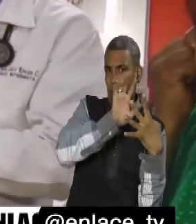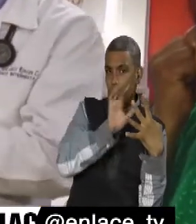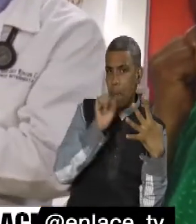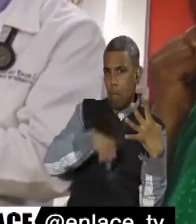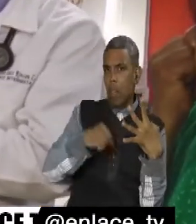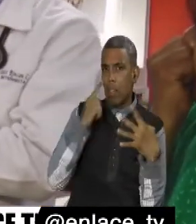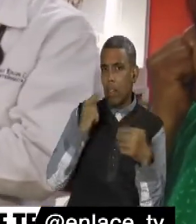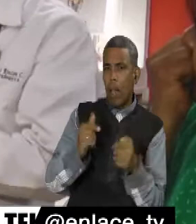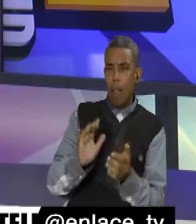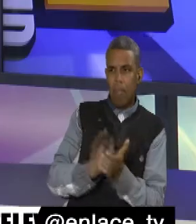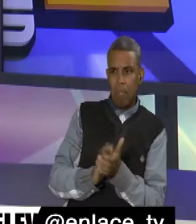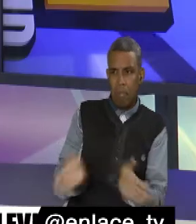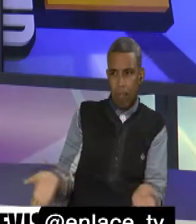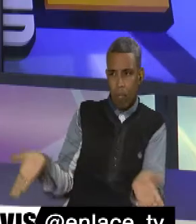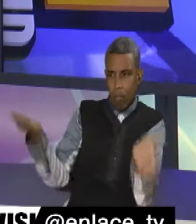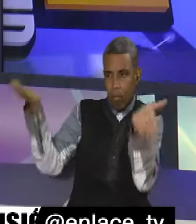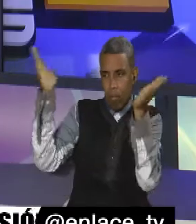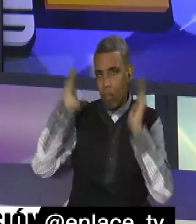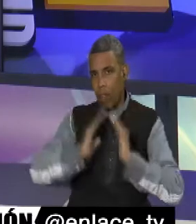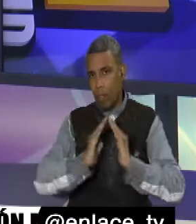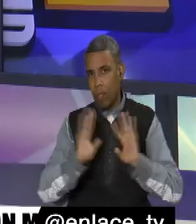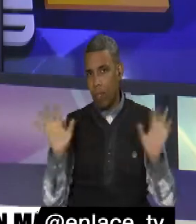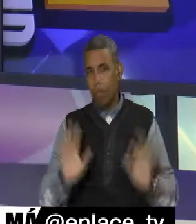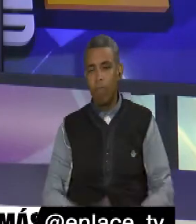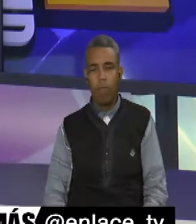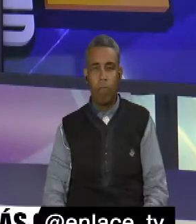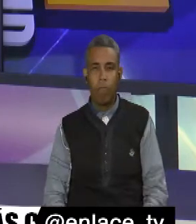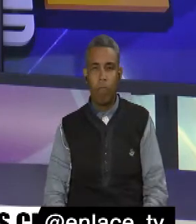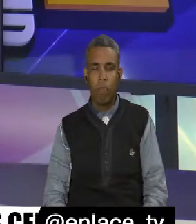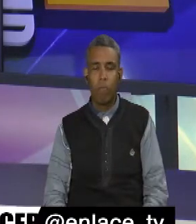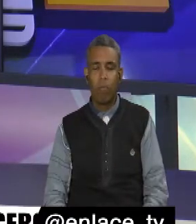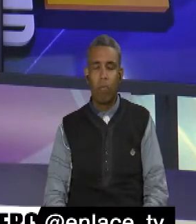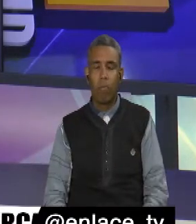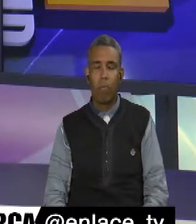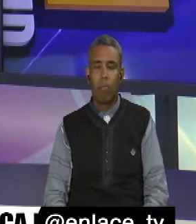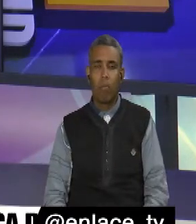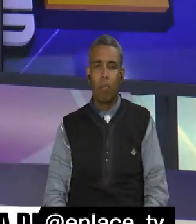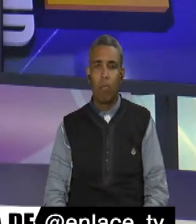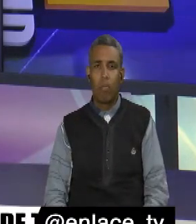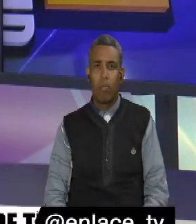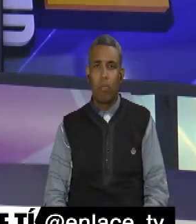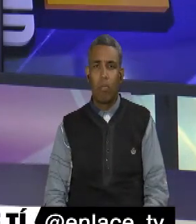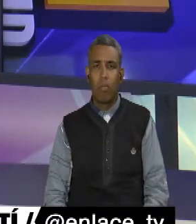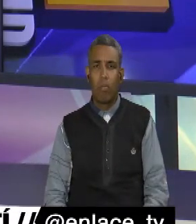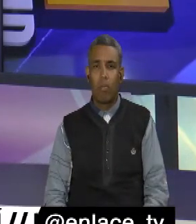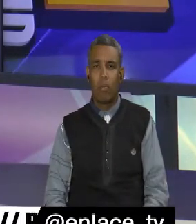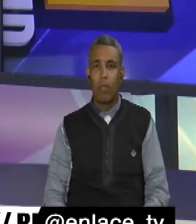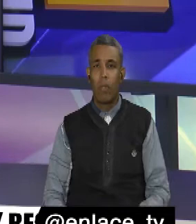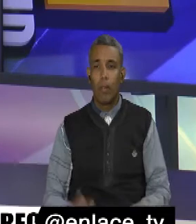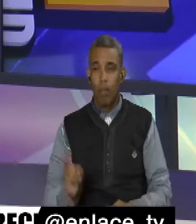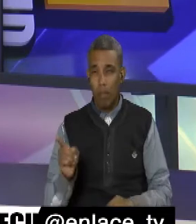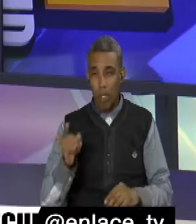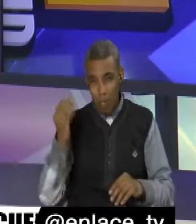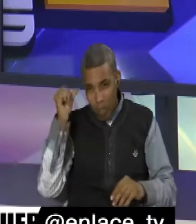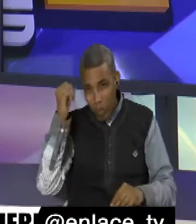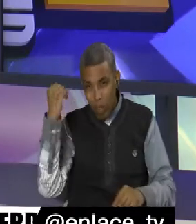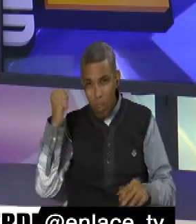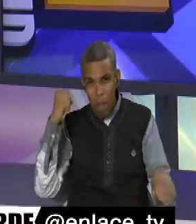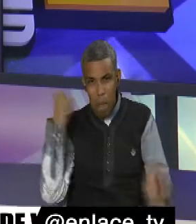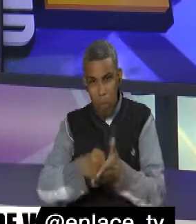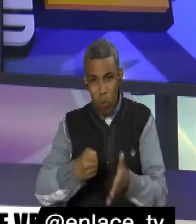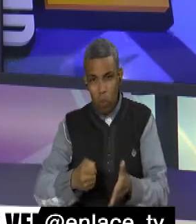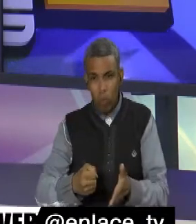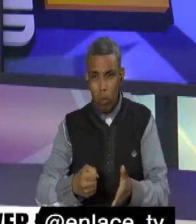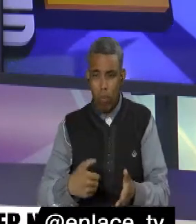pacientes. Y Enlace Noticias logró entrevistar en exclusiva a una familia que está atravesando un verdadero drama. Uno de